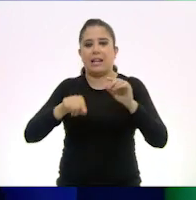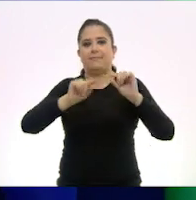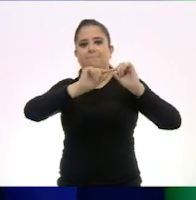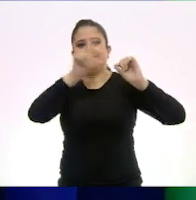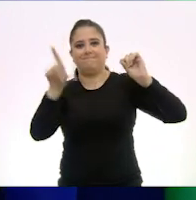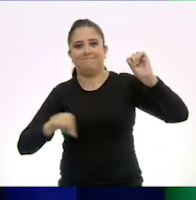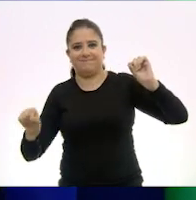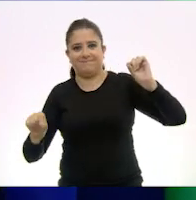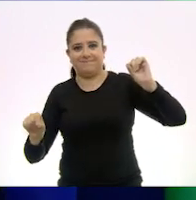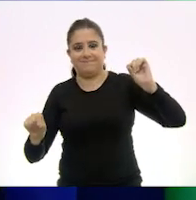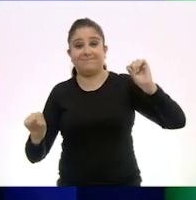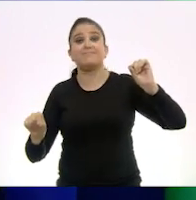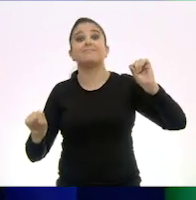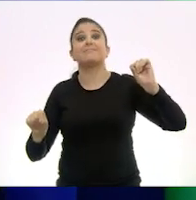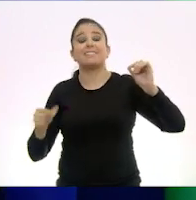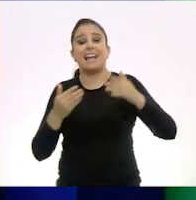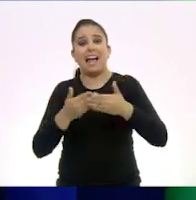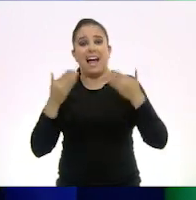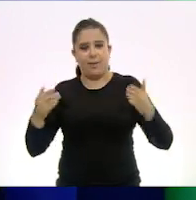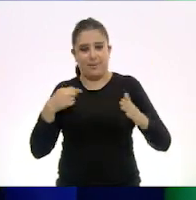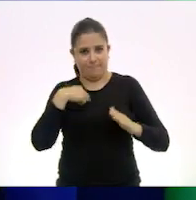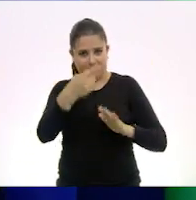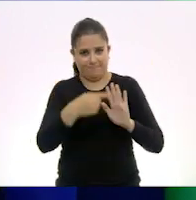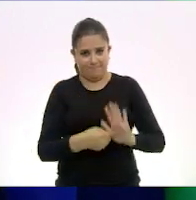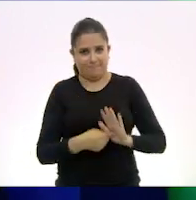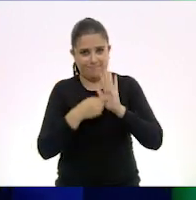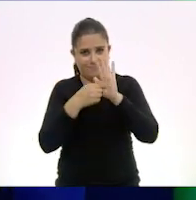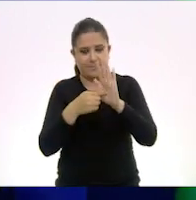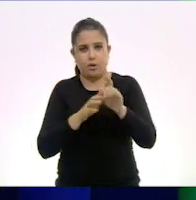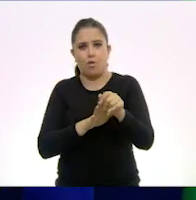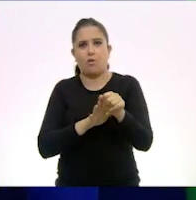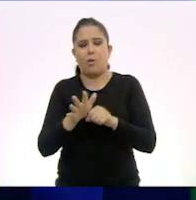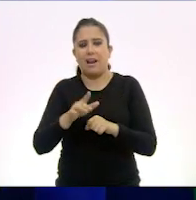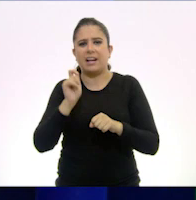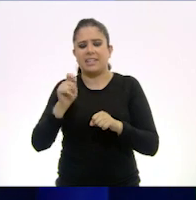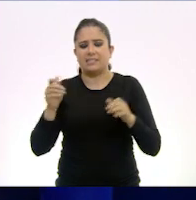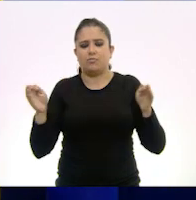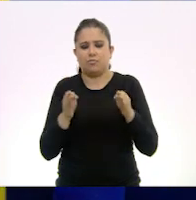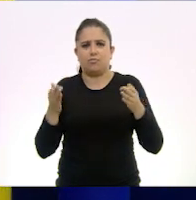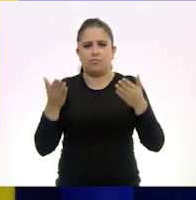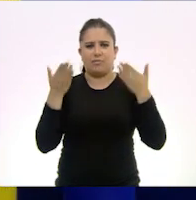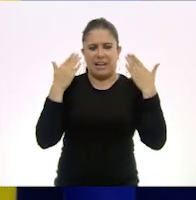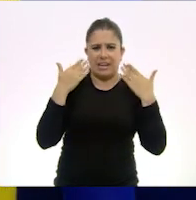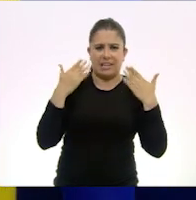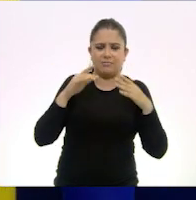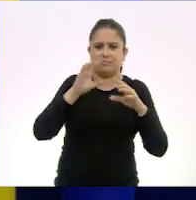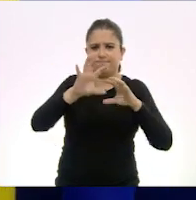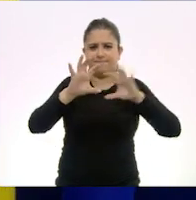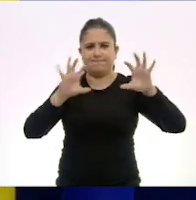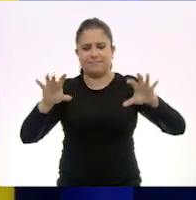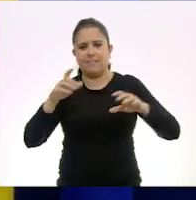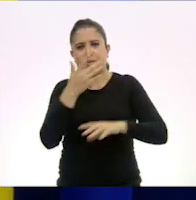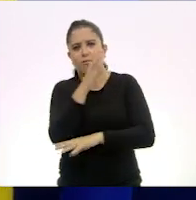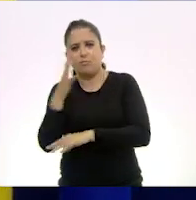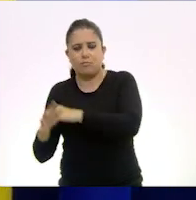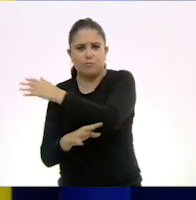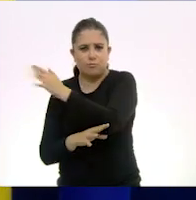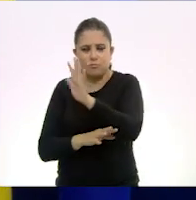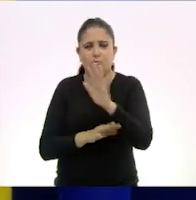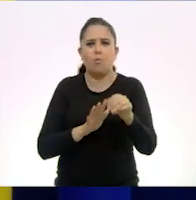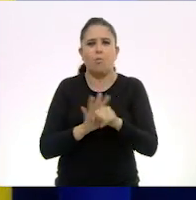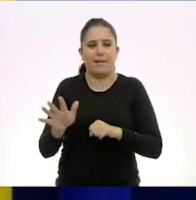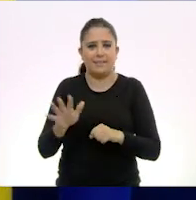nacional. Ahora te mostraré la distribución de los climas en nuestro país con la vegetación que